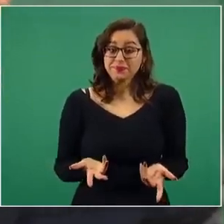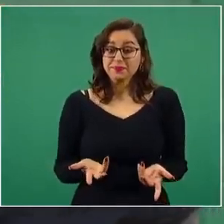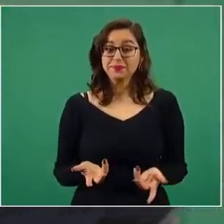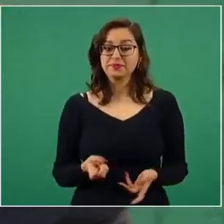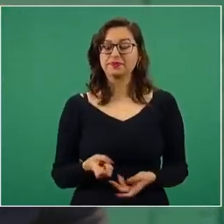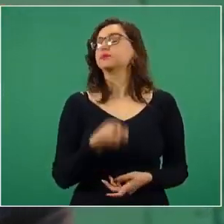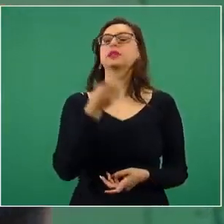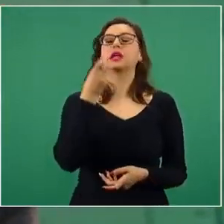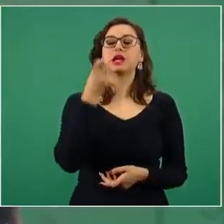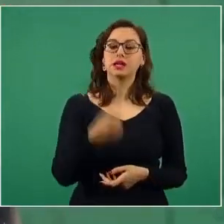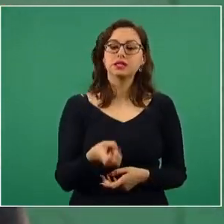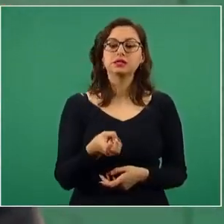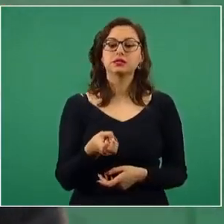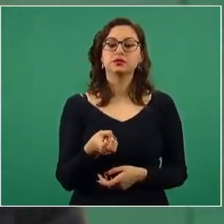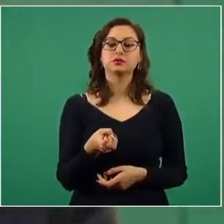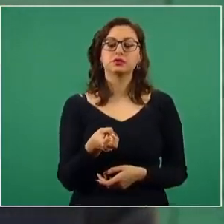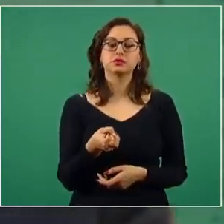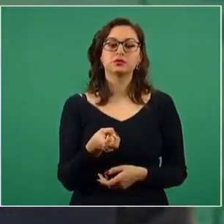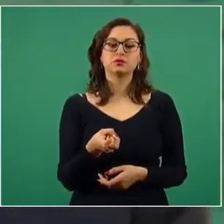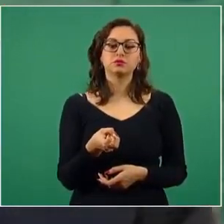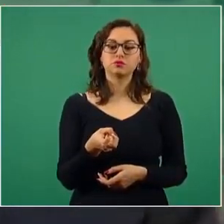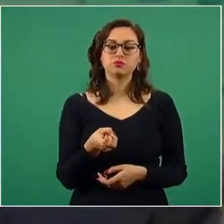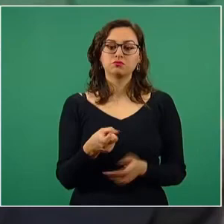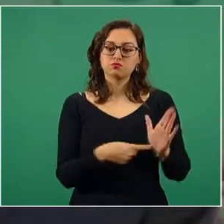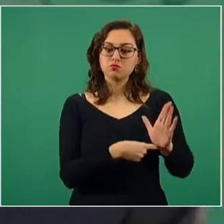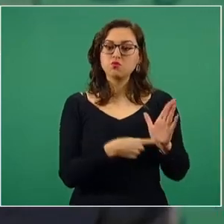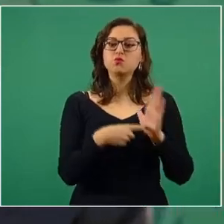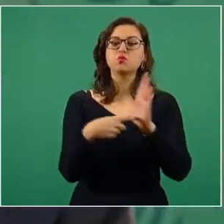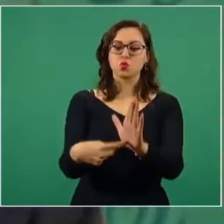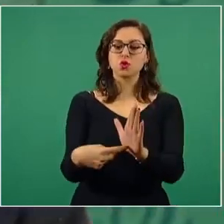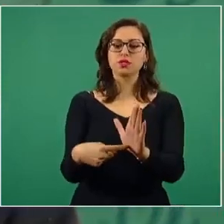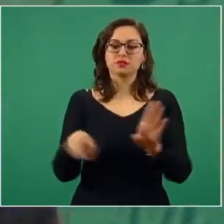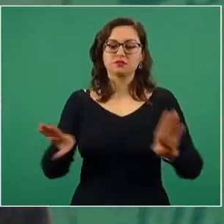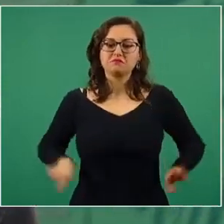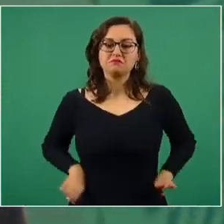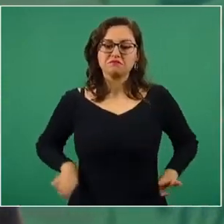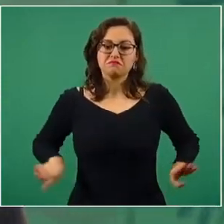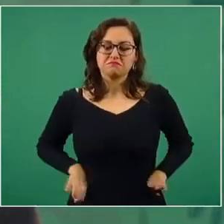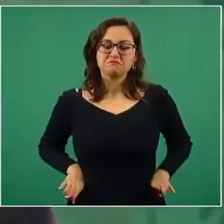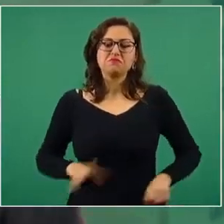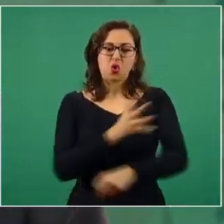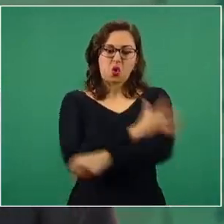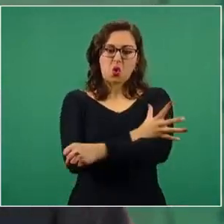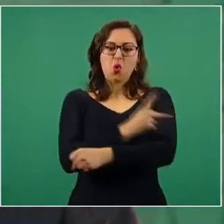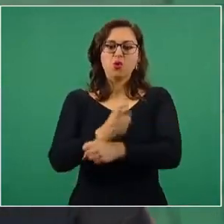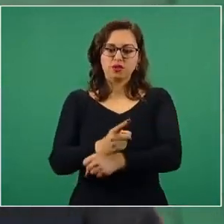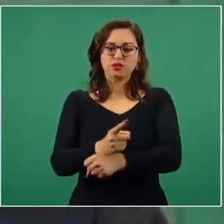es al mismo tiempo un acto de honestidad.